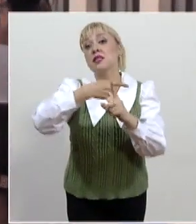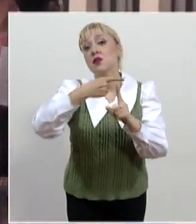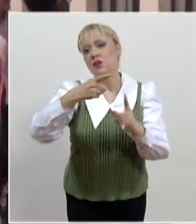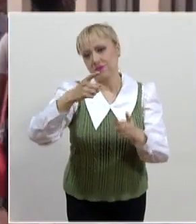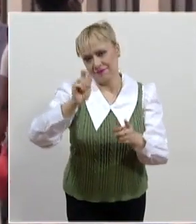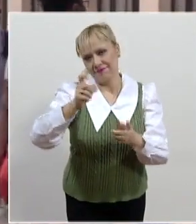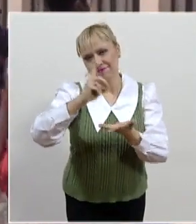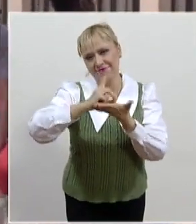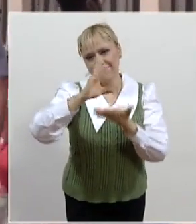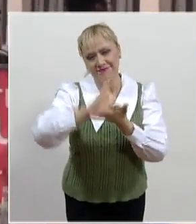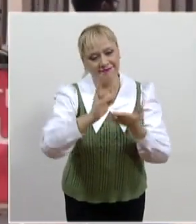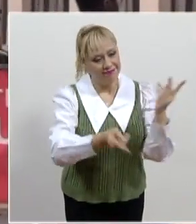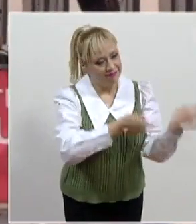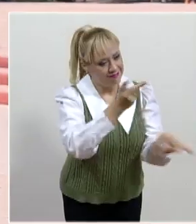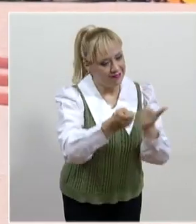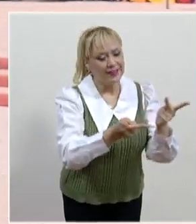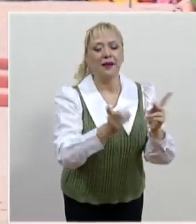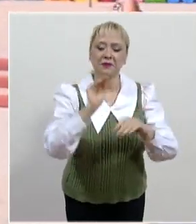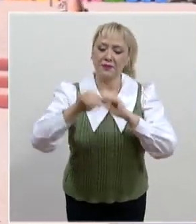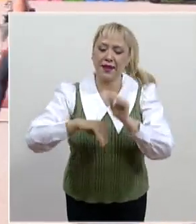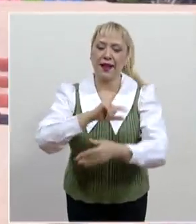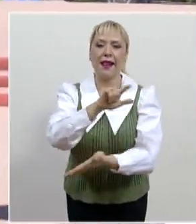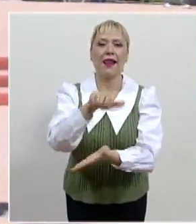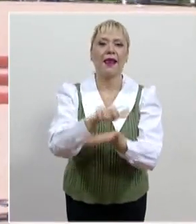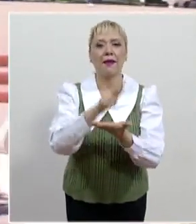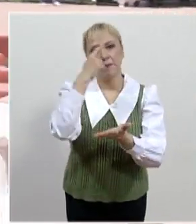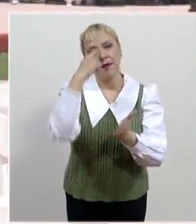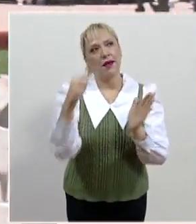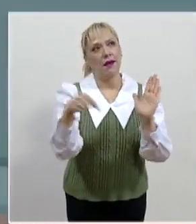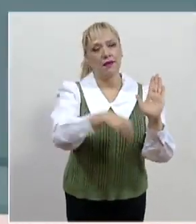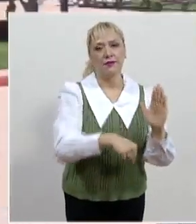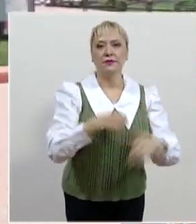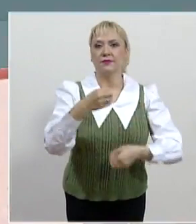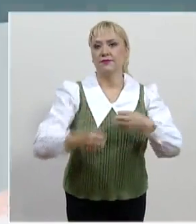precisados por el Tribunal Constitucional.